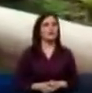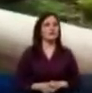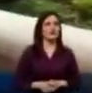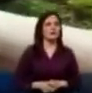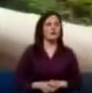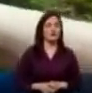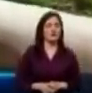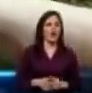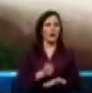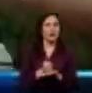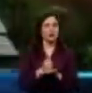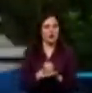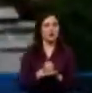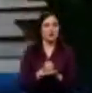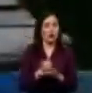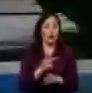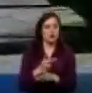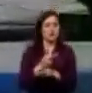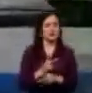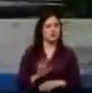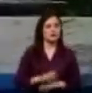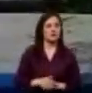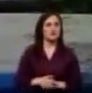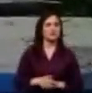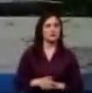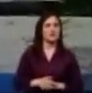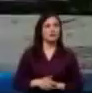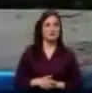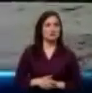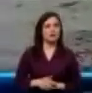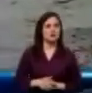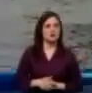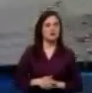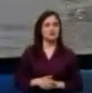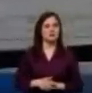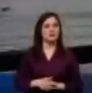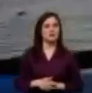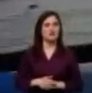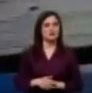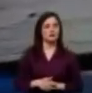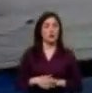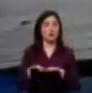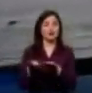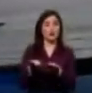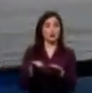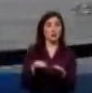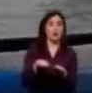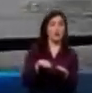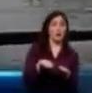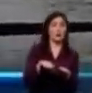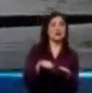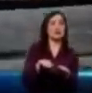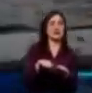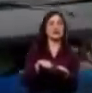para ayudarle en este momento, vecina. Como ustedes pueden observar, amigos televidentes, el puente está hacia un lado. El puente, o sea que